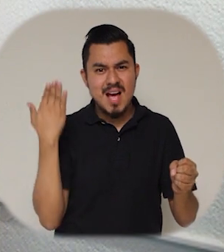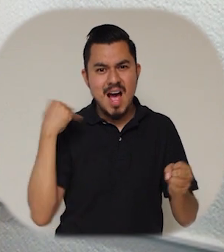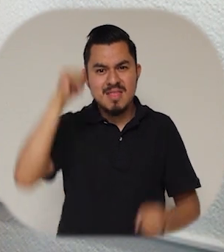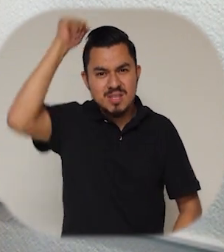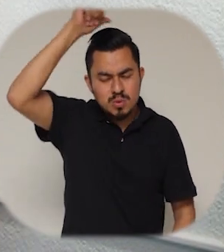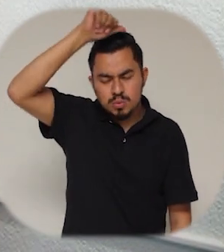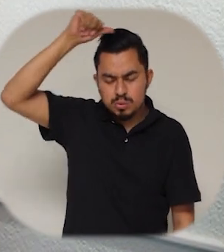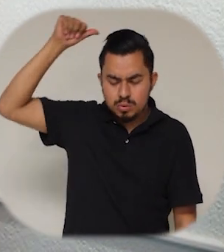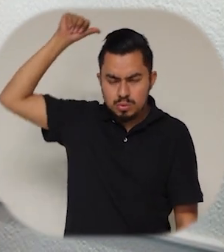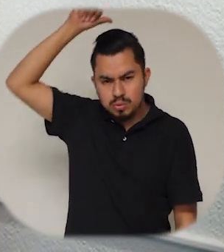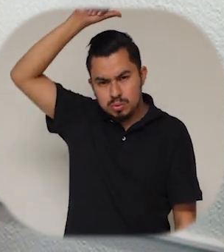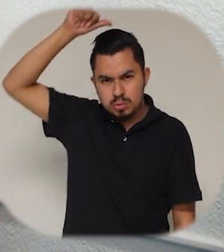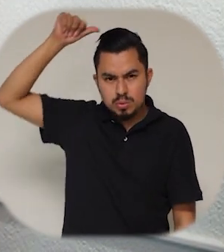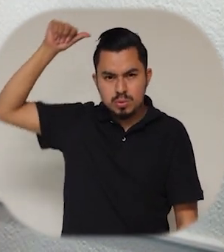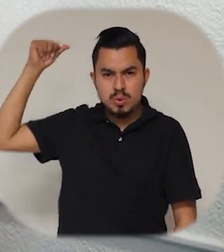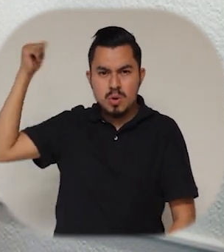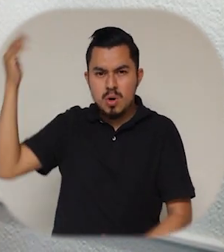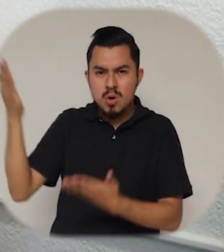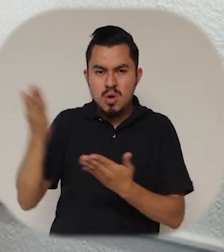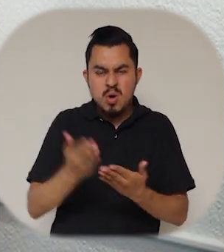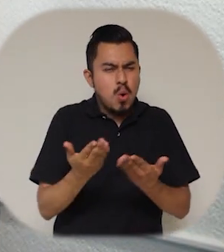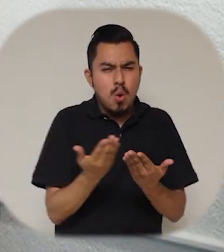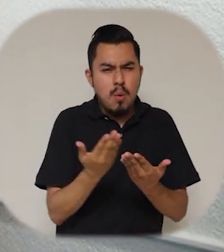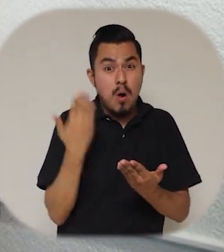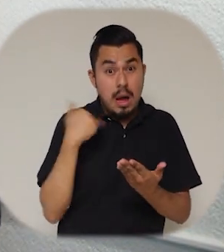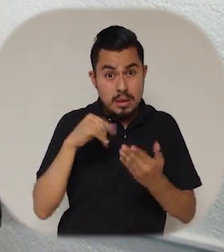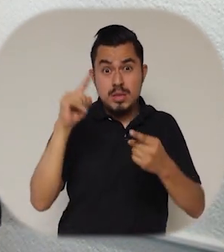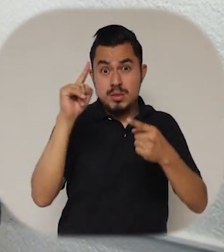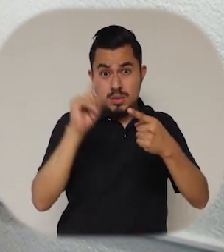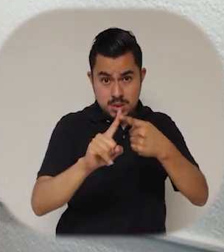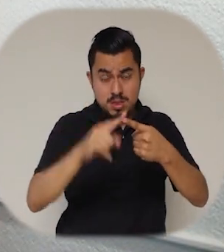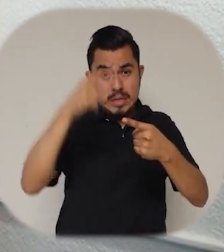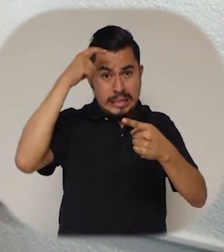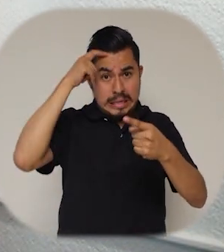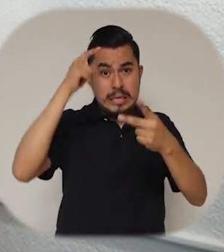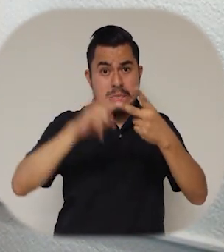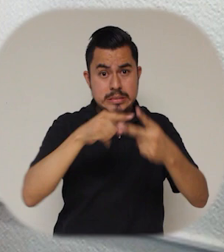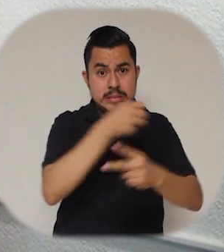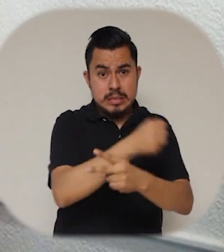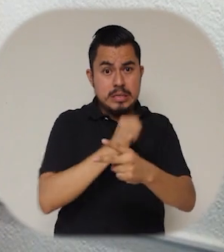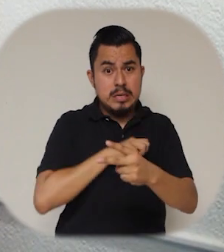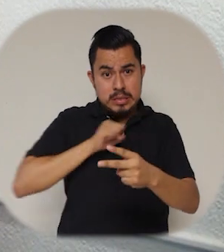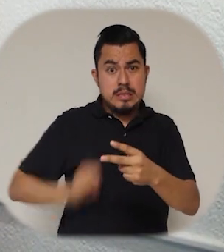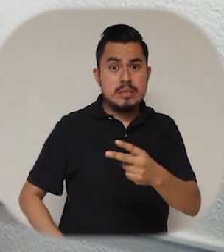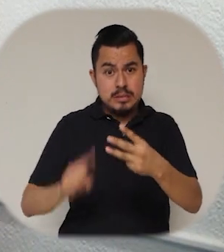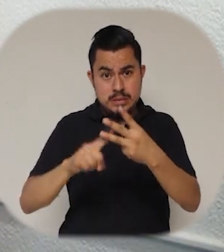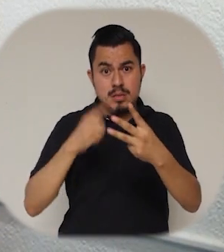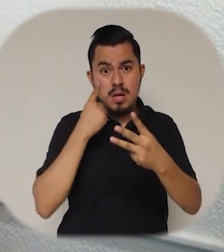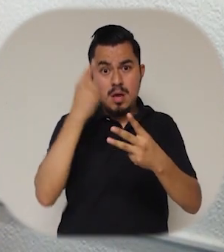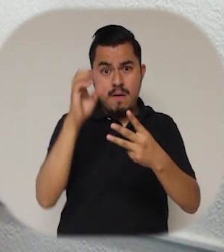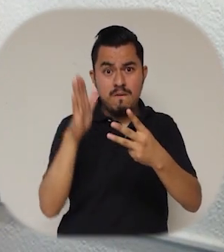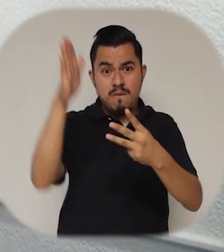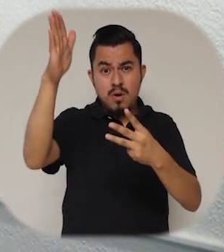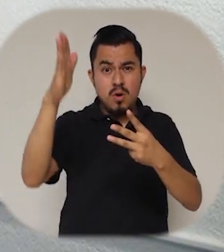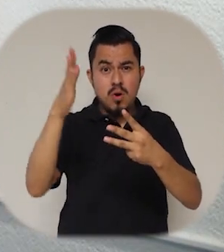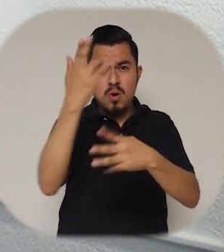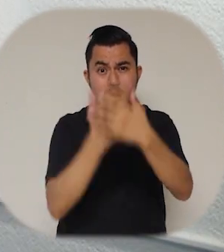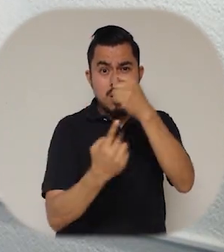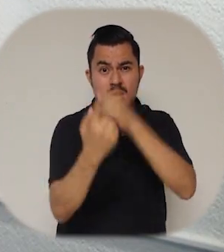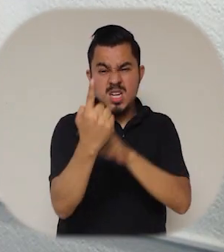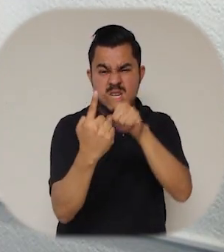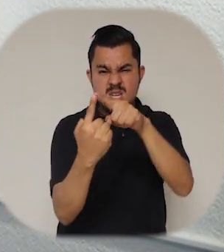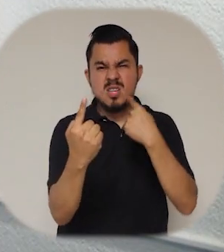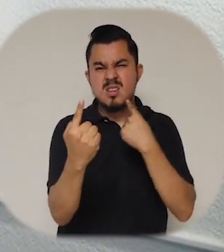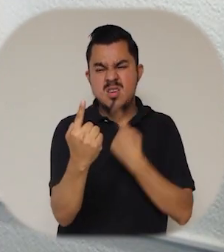Antiguo Testamento era dada solamente a los reyes, sacerdotes y profetas. Así que el Cristo, por eso, quiere decir que Él es el verdadero